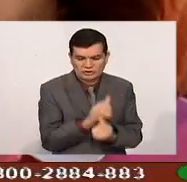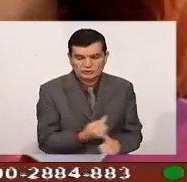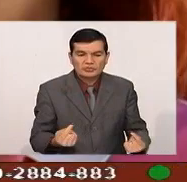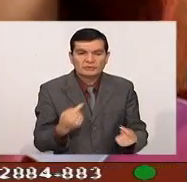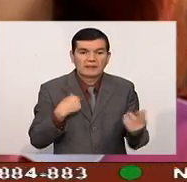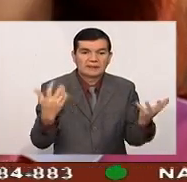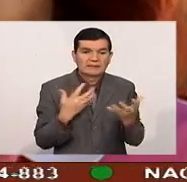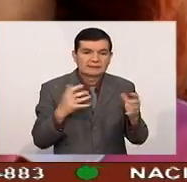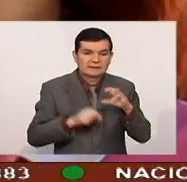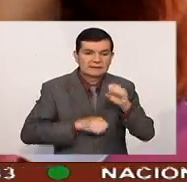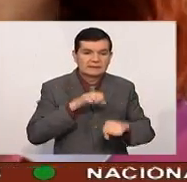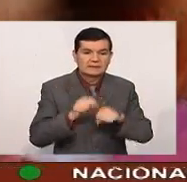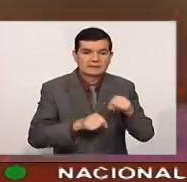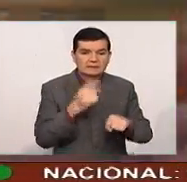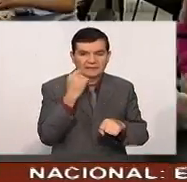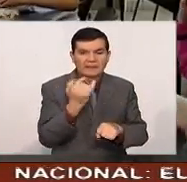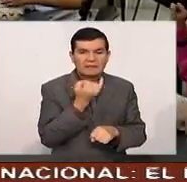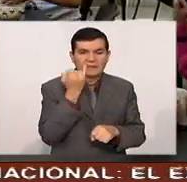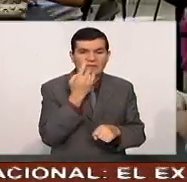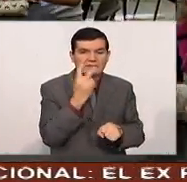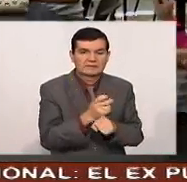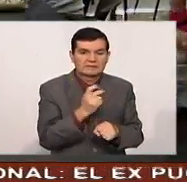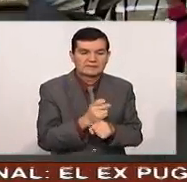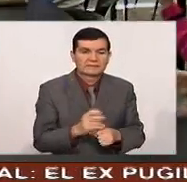para adquirir una segunda lengua.